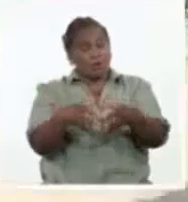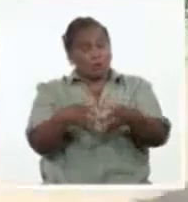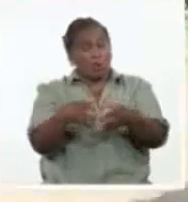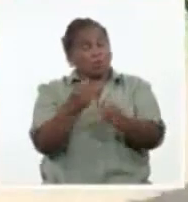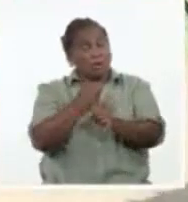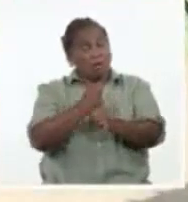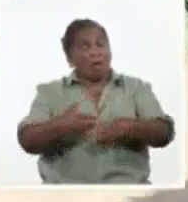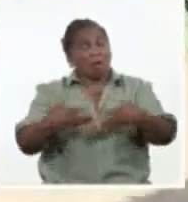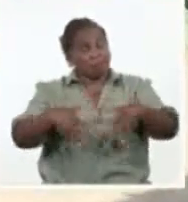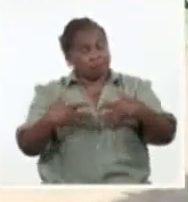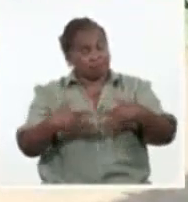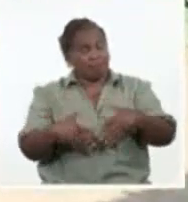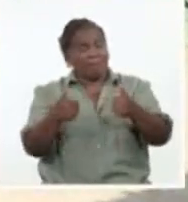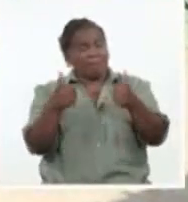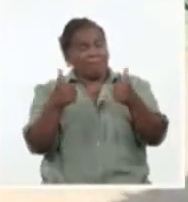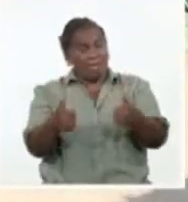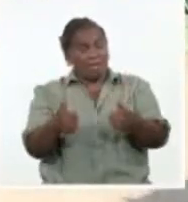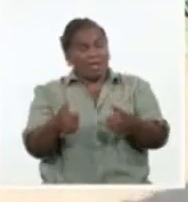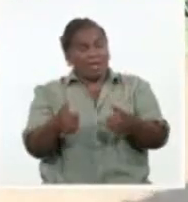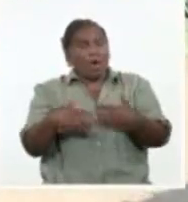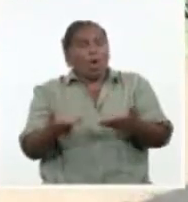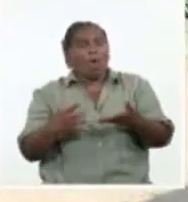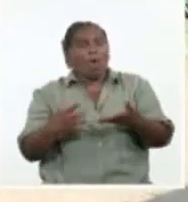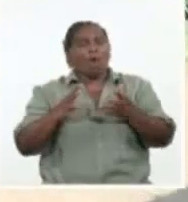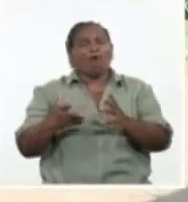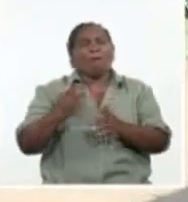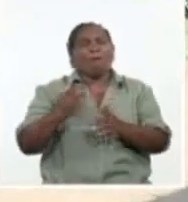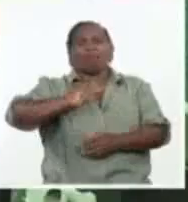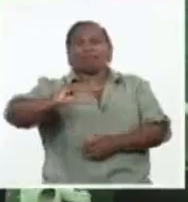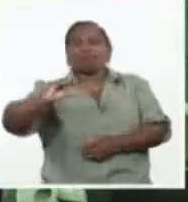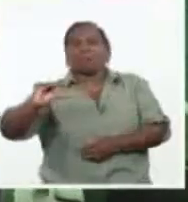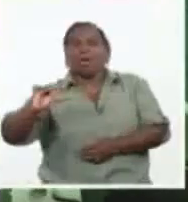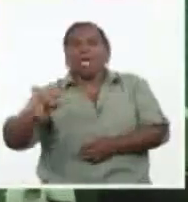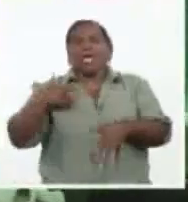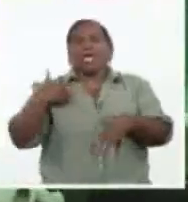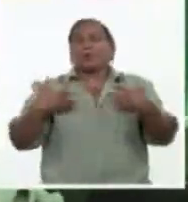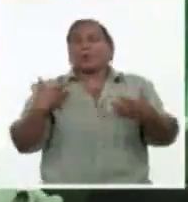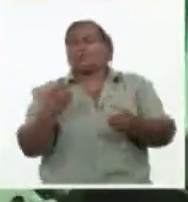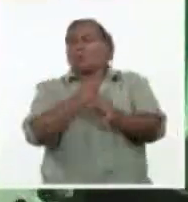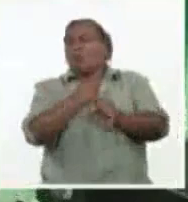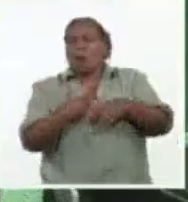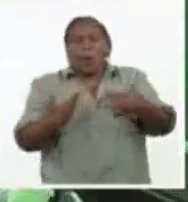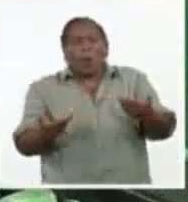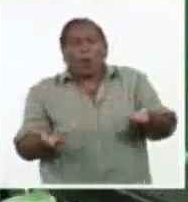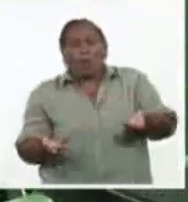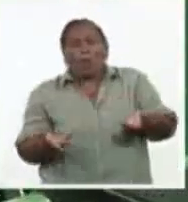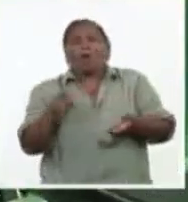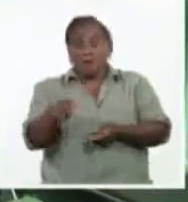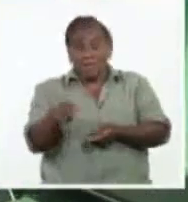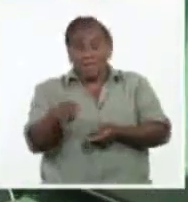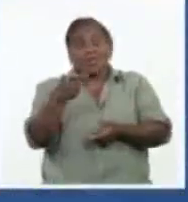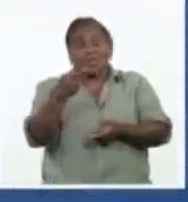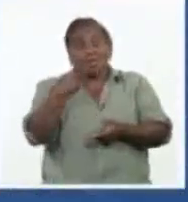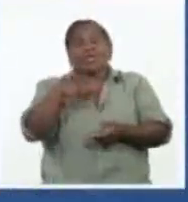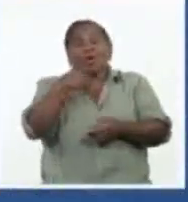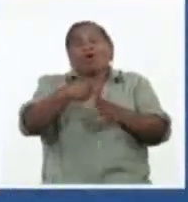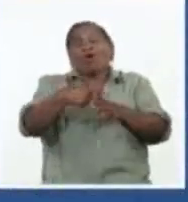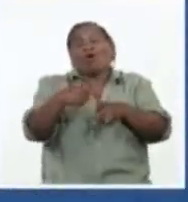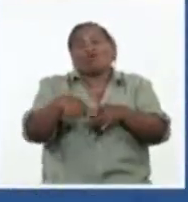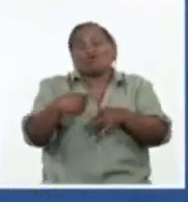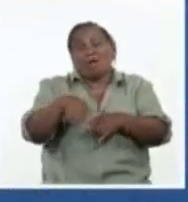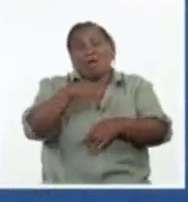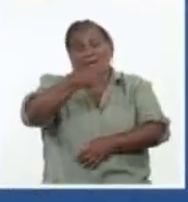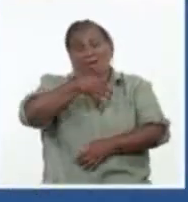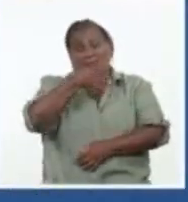eficientes. La política salarial y el empleo de la estimulación a los trabajadores fue otro de los temas del diálogo como parte del encuentro de trabajo. Mientras